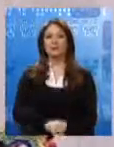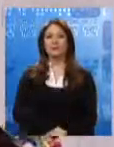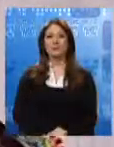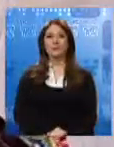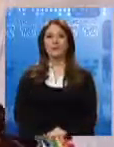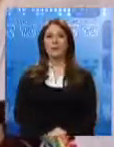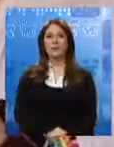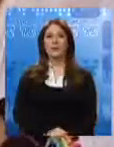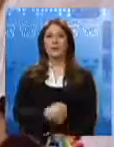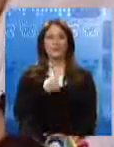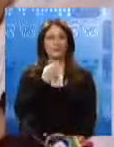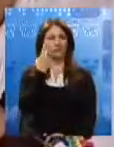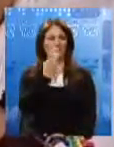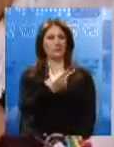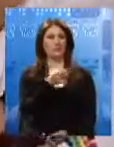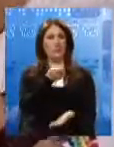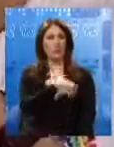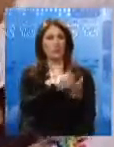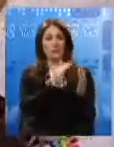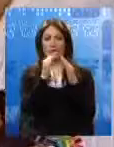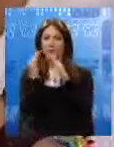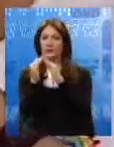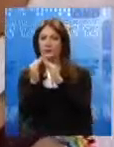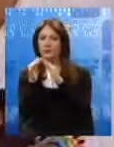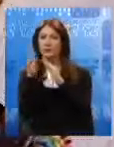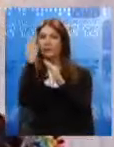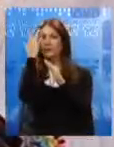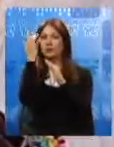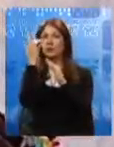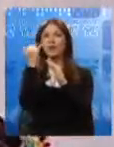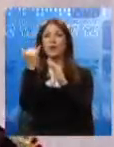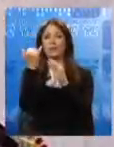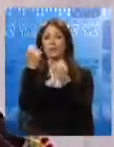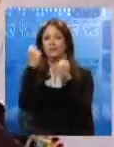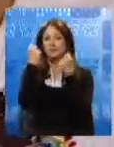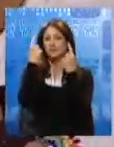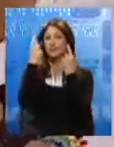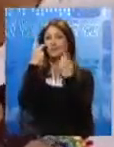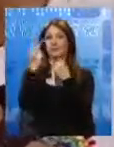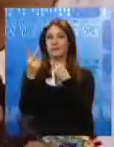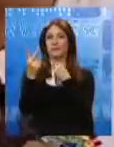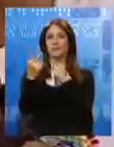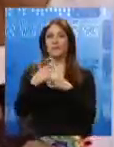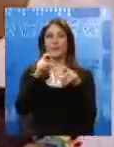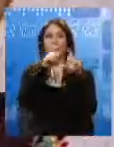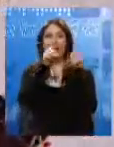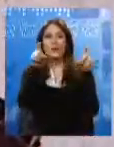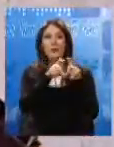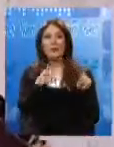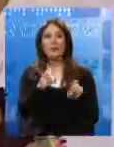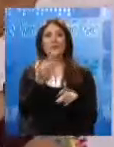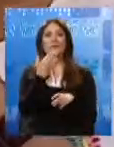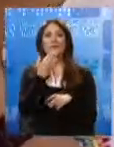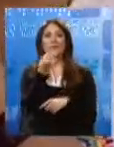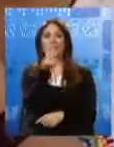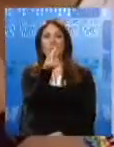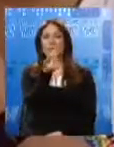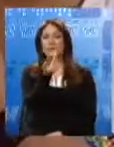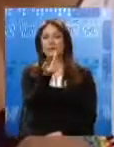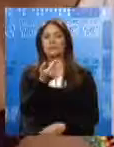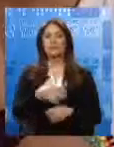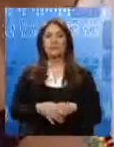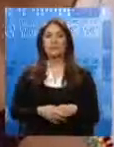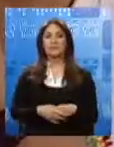detectamos es indicio empezamos a investigar y descubrimos pues todo el enjambre de empresas cómo se movía la plata como poder